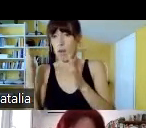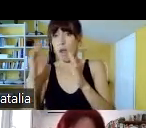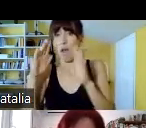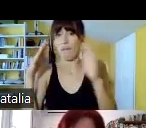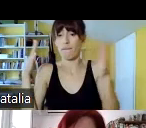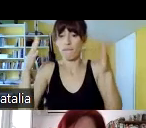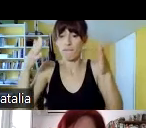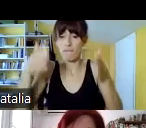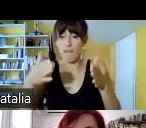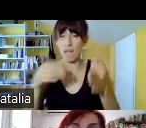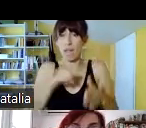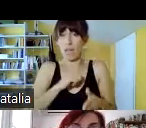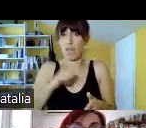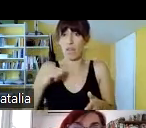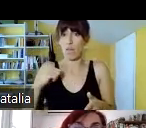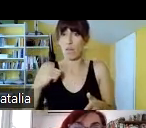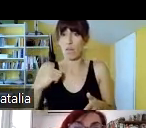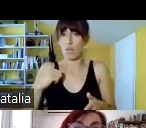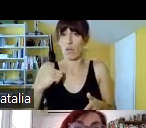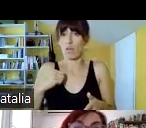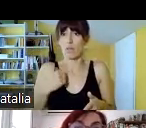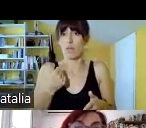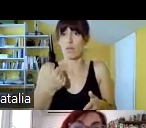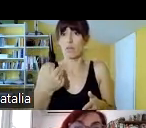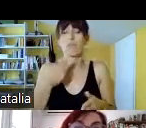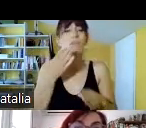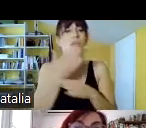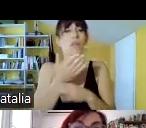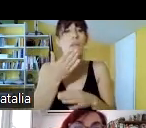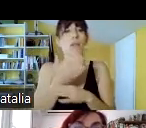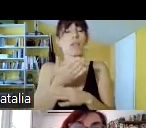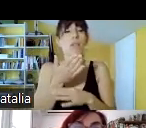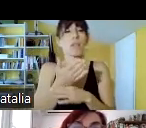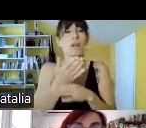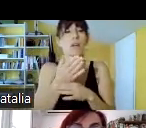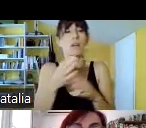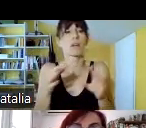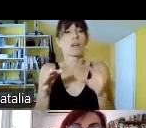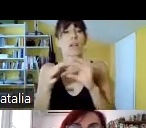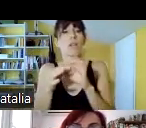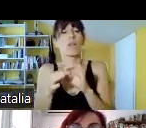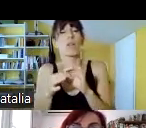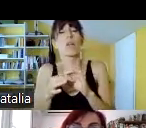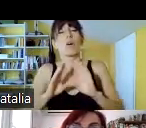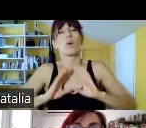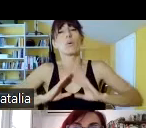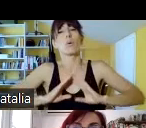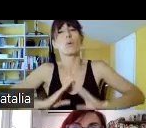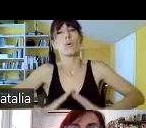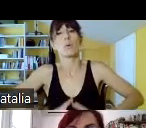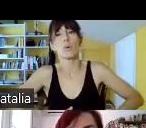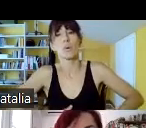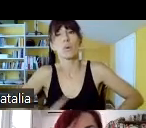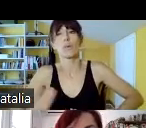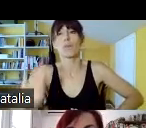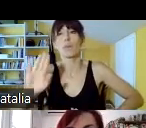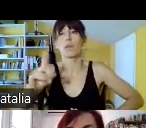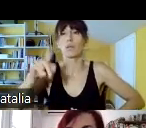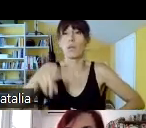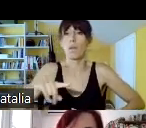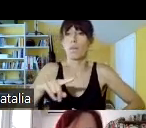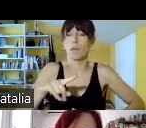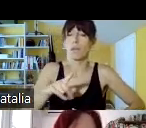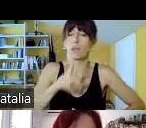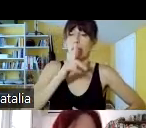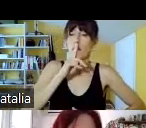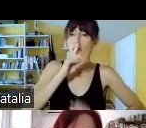individual, donde las demandas tienen que ver con el alivio, pero también con el silencio de los órganos,